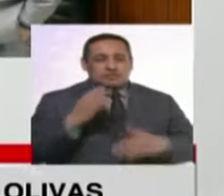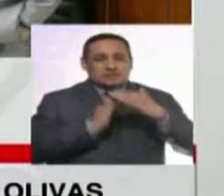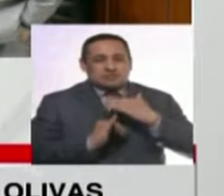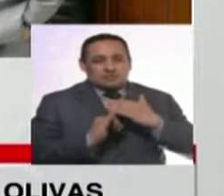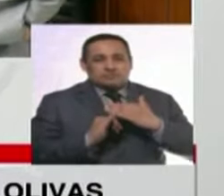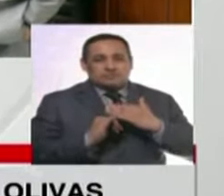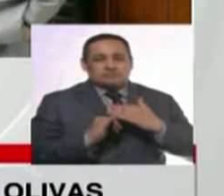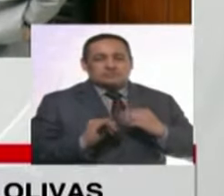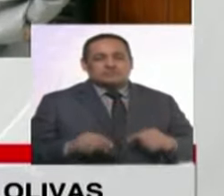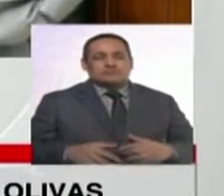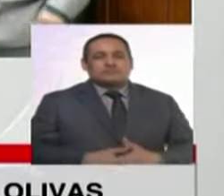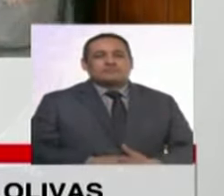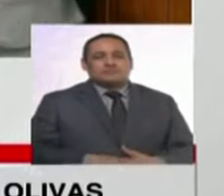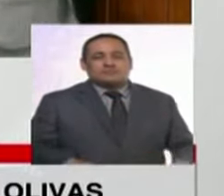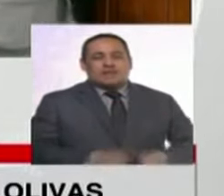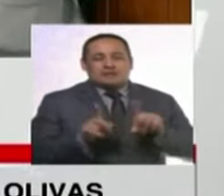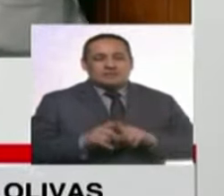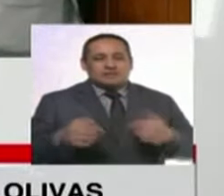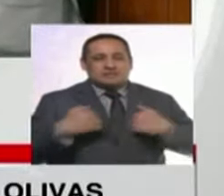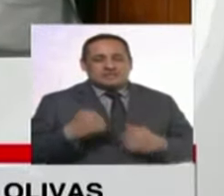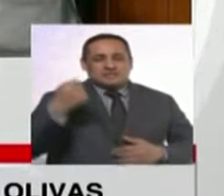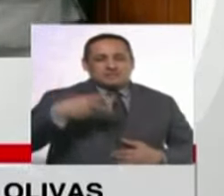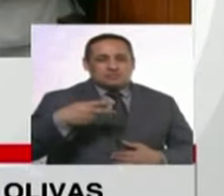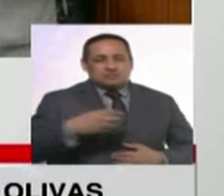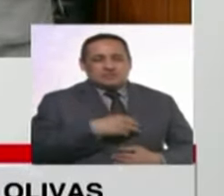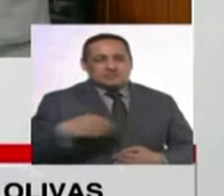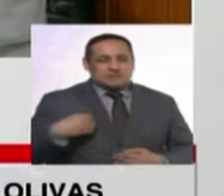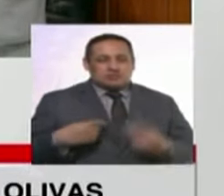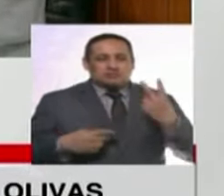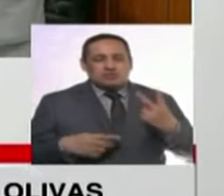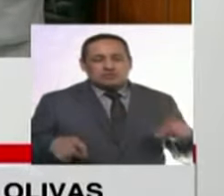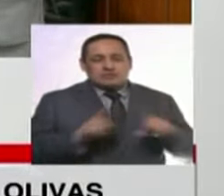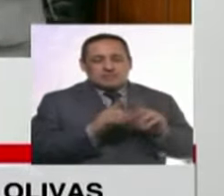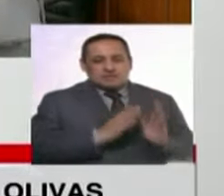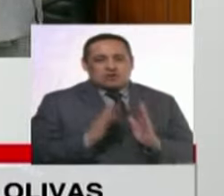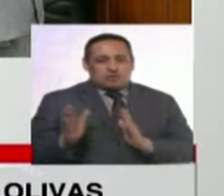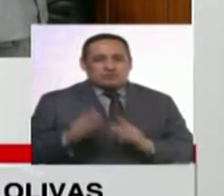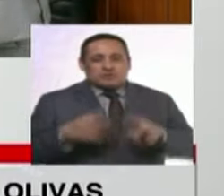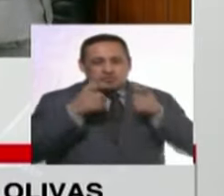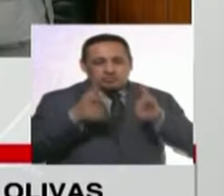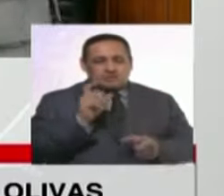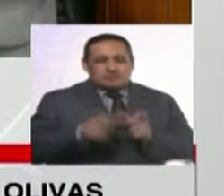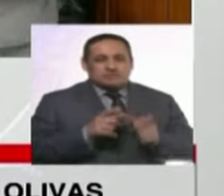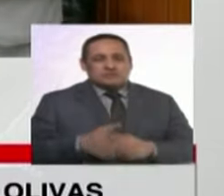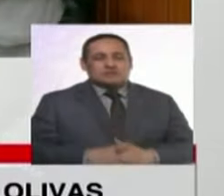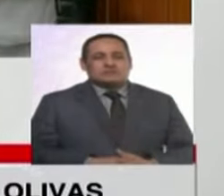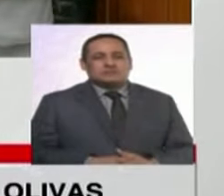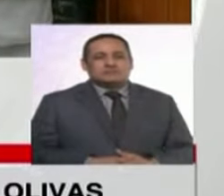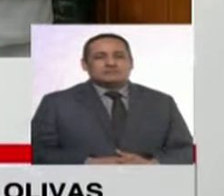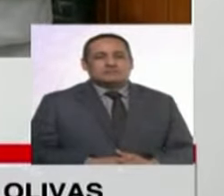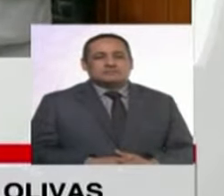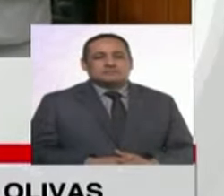interior tiene dos viceministerios de orden interno y de Seguridad Ciudadana